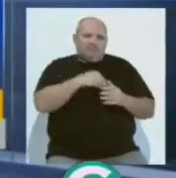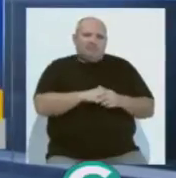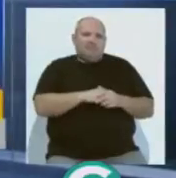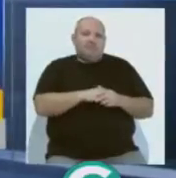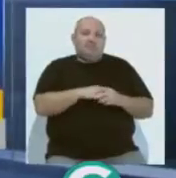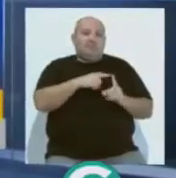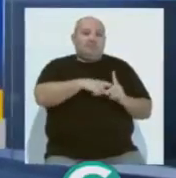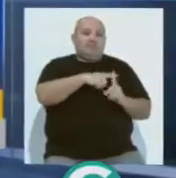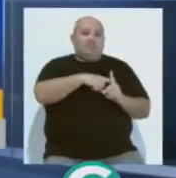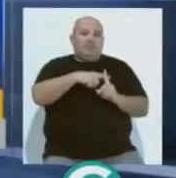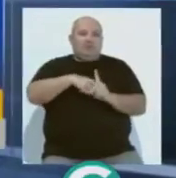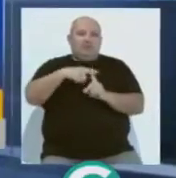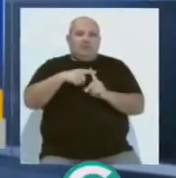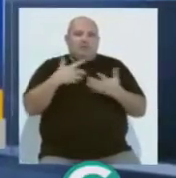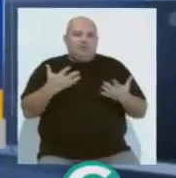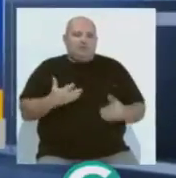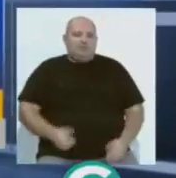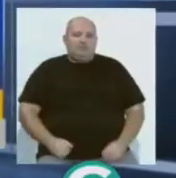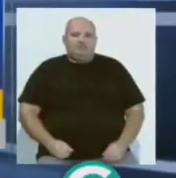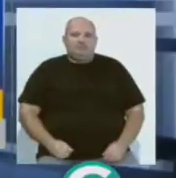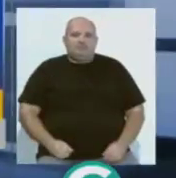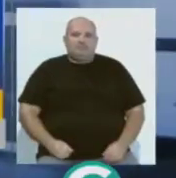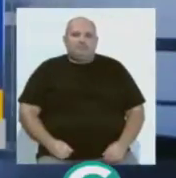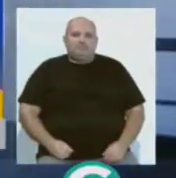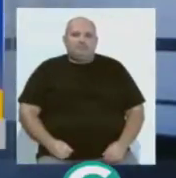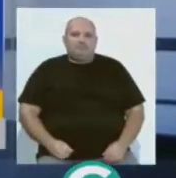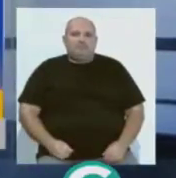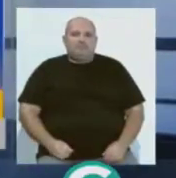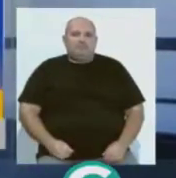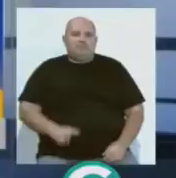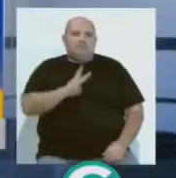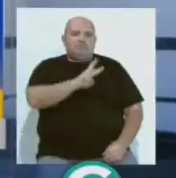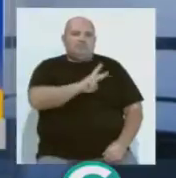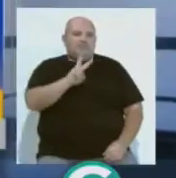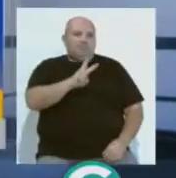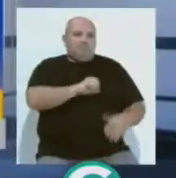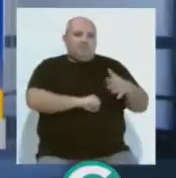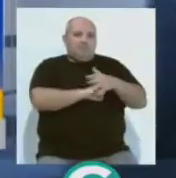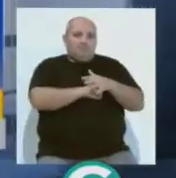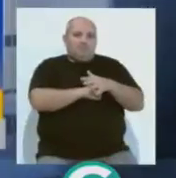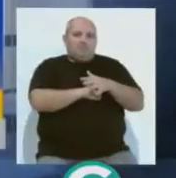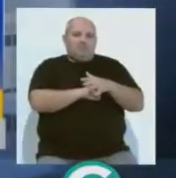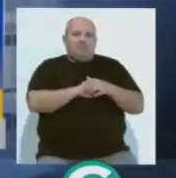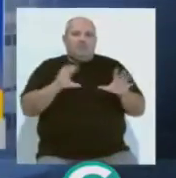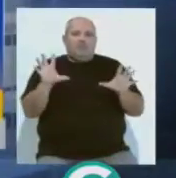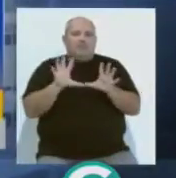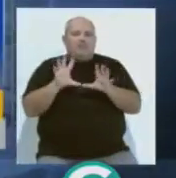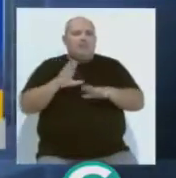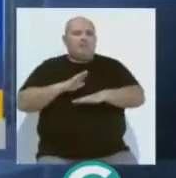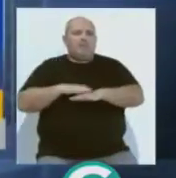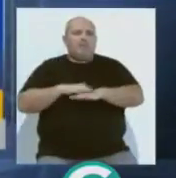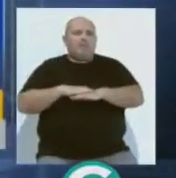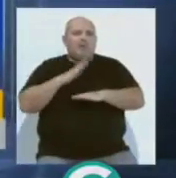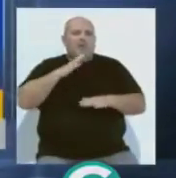Los valores extremos en cuanto a las temperaturas variarán entre los 22 grados de máxima y los 10 grados de